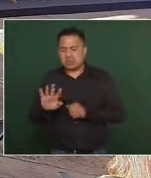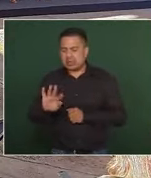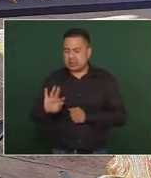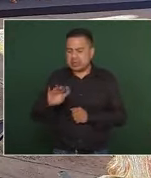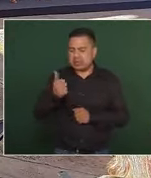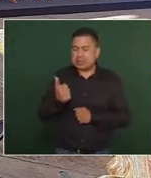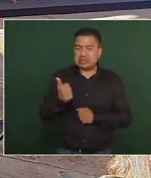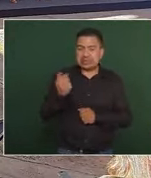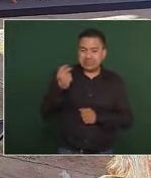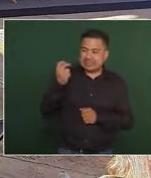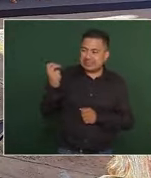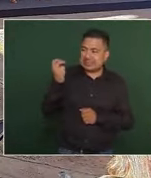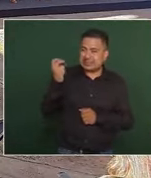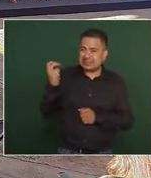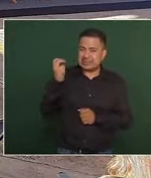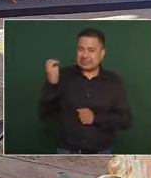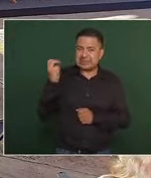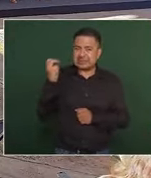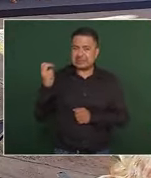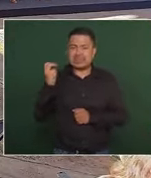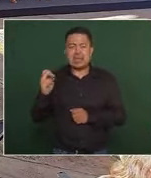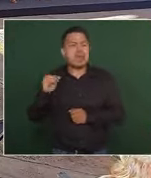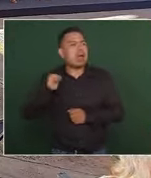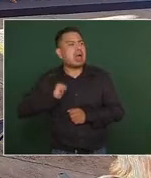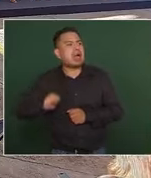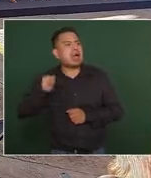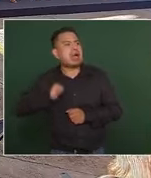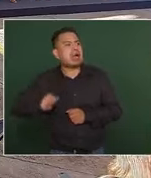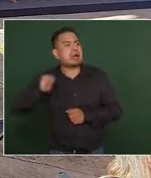846. Esto antes